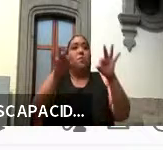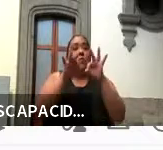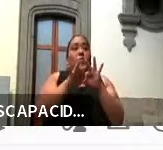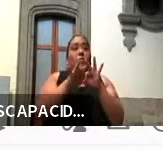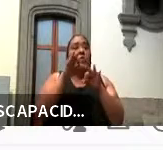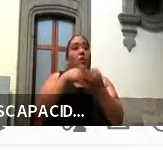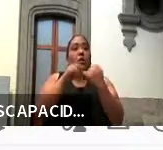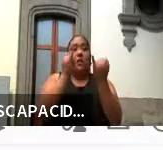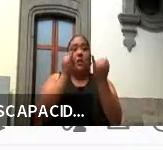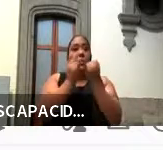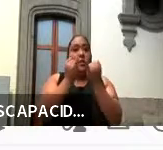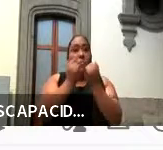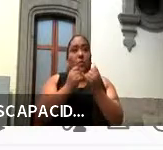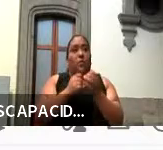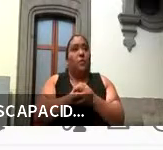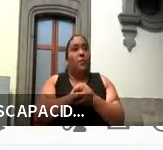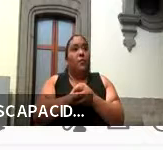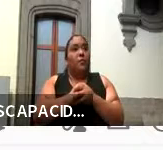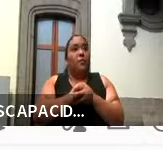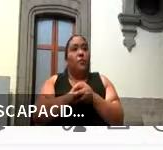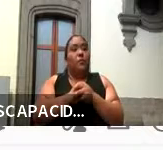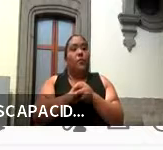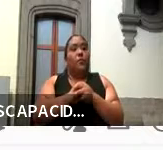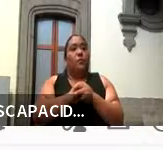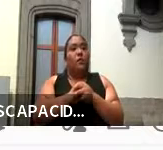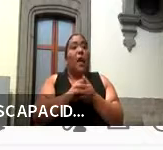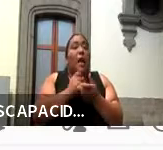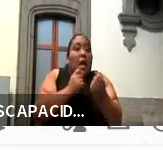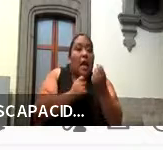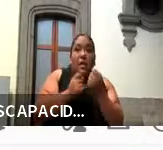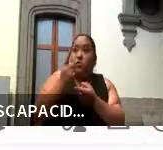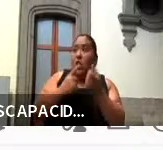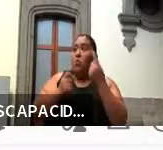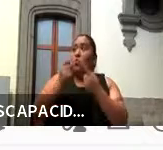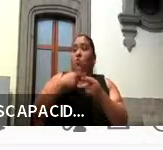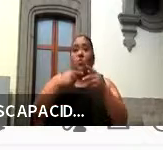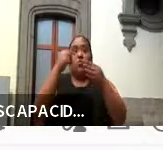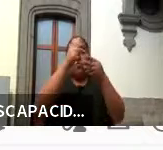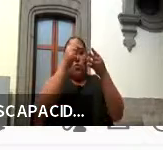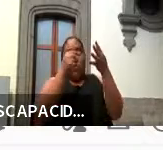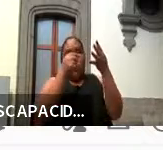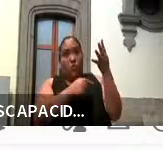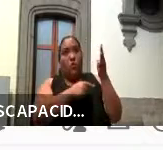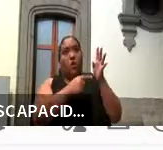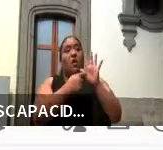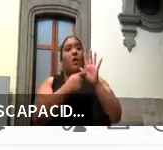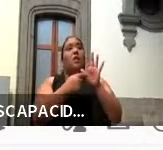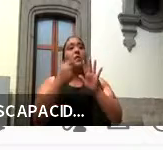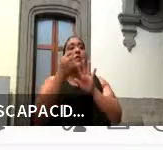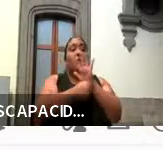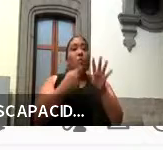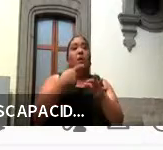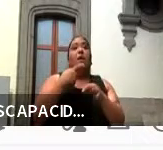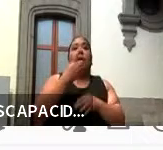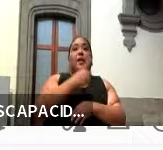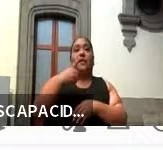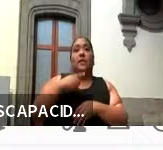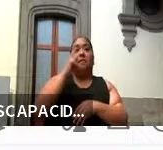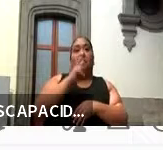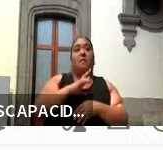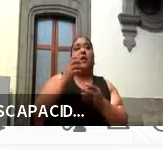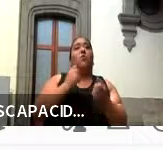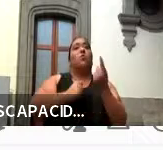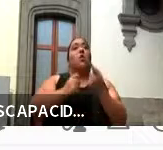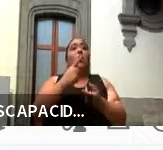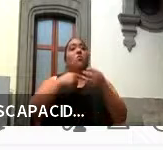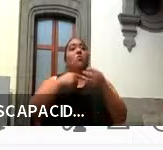presupuestos. Estos son algunos elementos, no voy a profundizarlos, que tienen que ver con el documento diagnóstico. ¿Cuáles